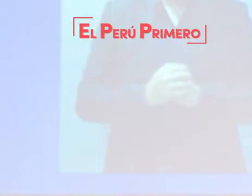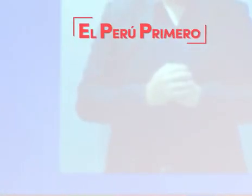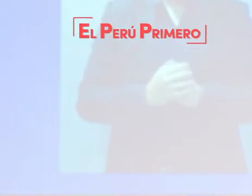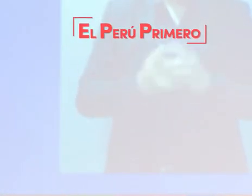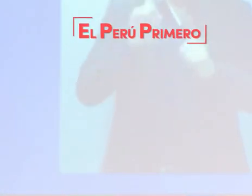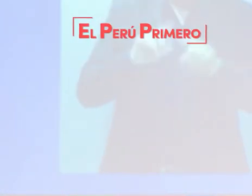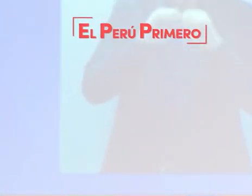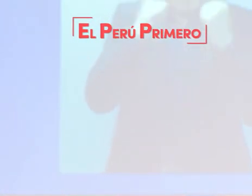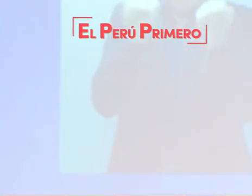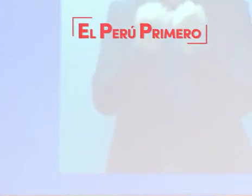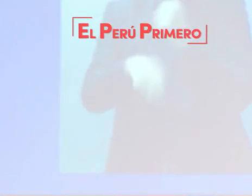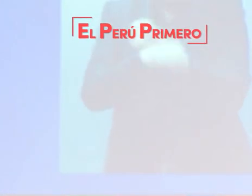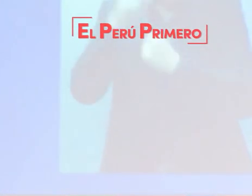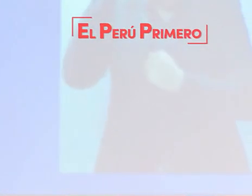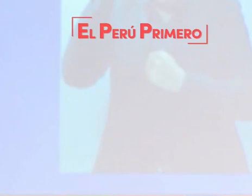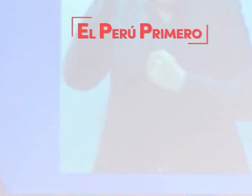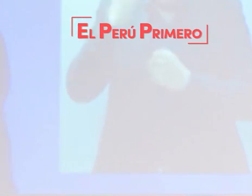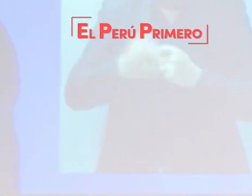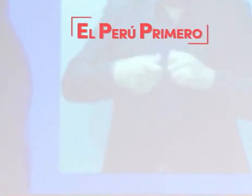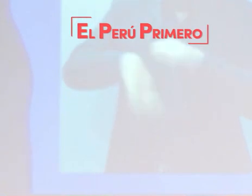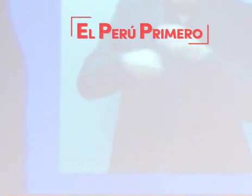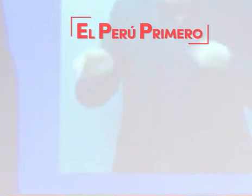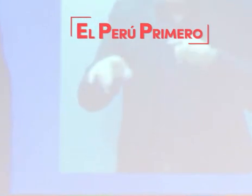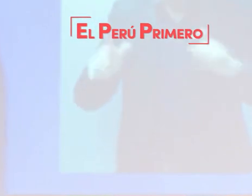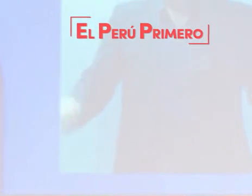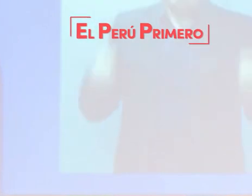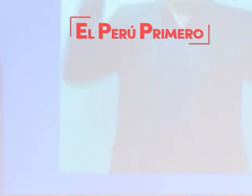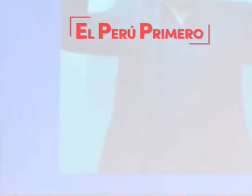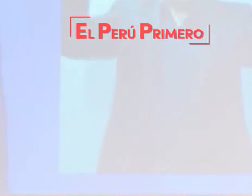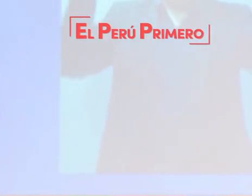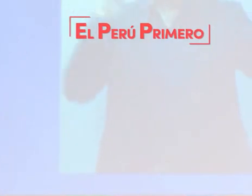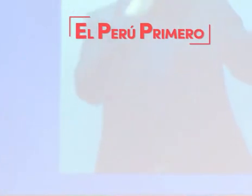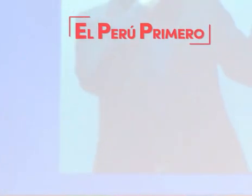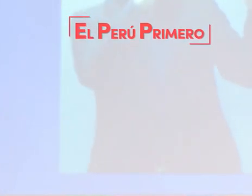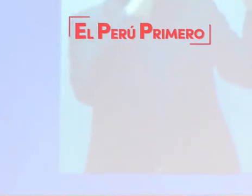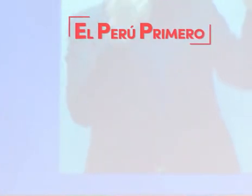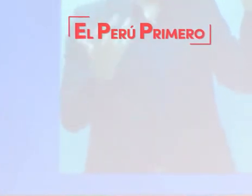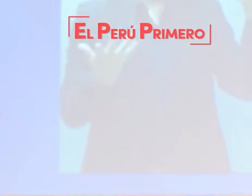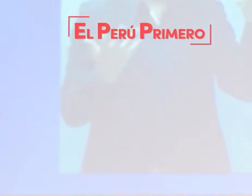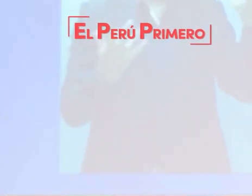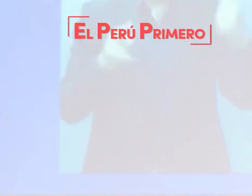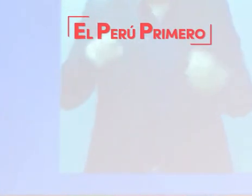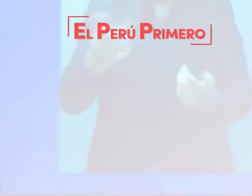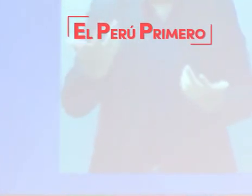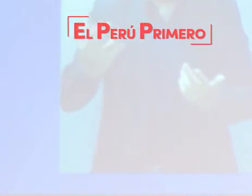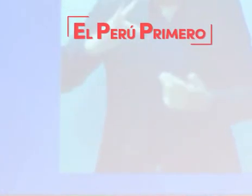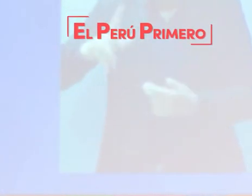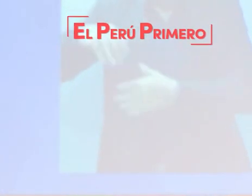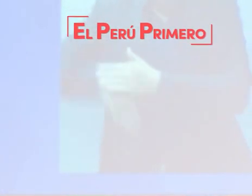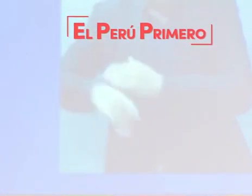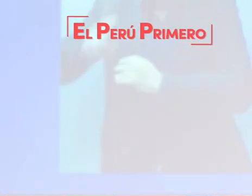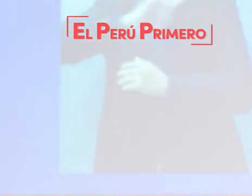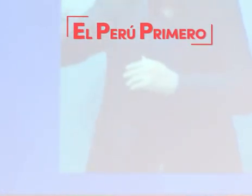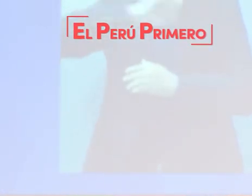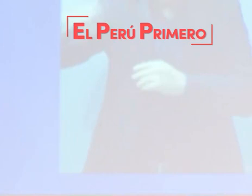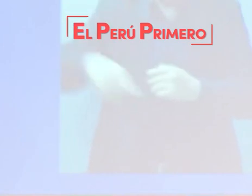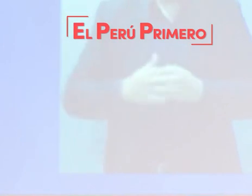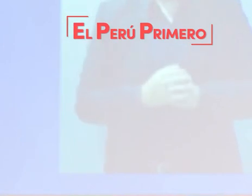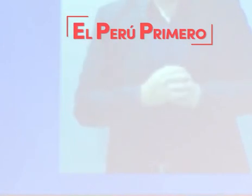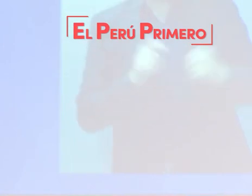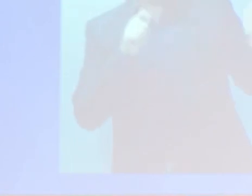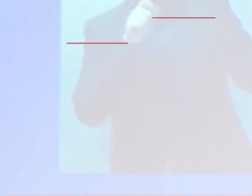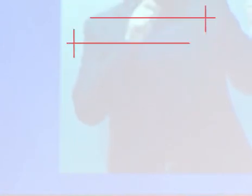corrupción. O sea, ¿cómo tan alejados paisanos nuestros, comprometidos con nuestra